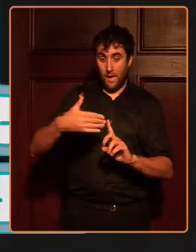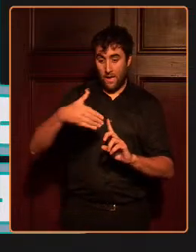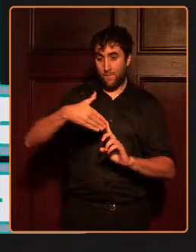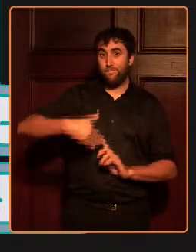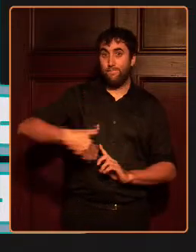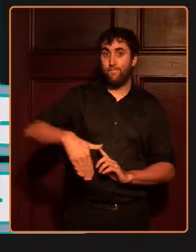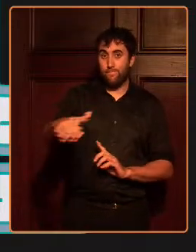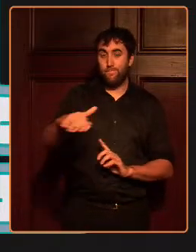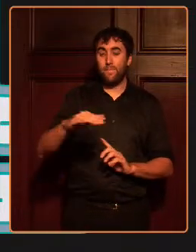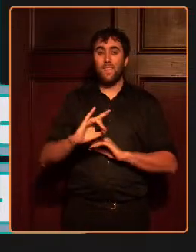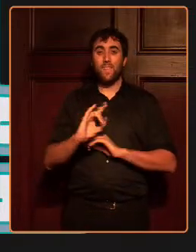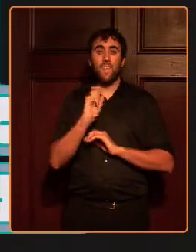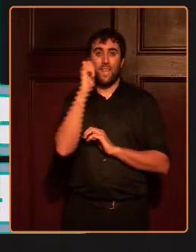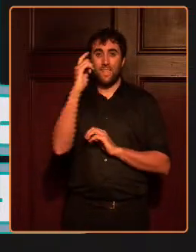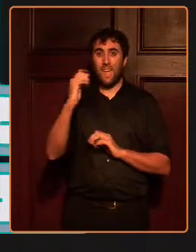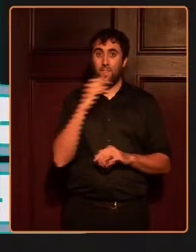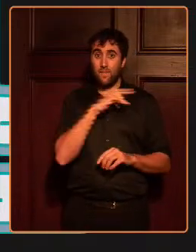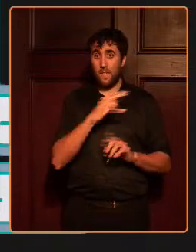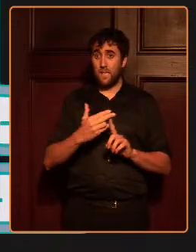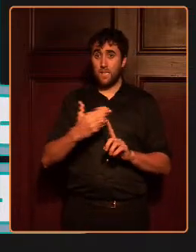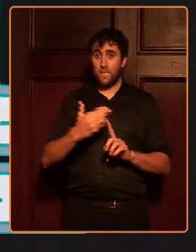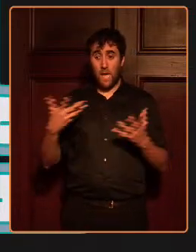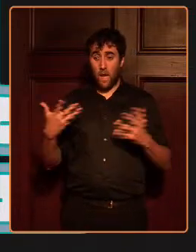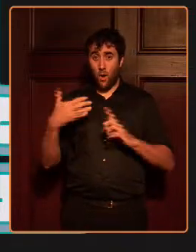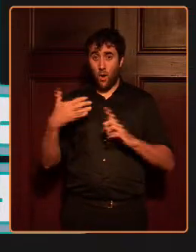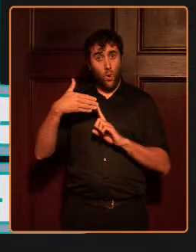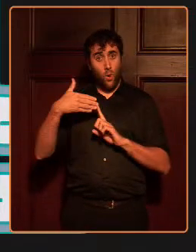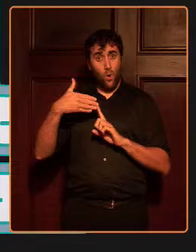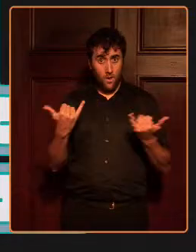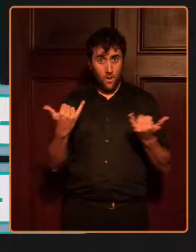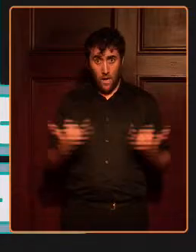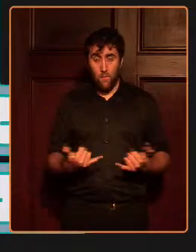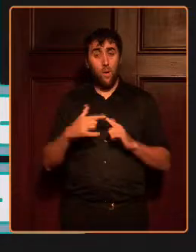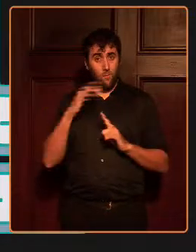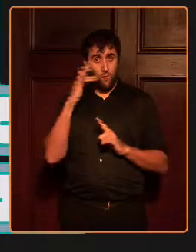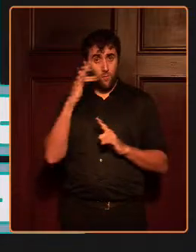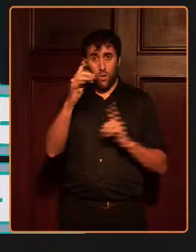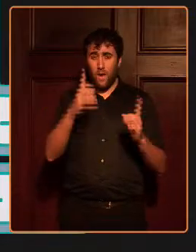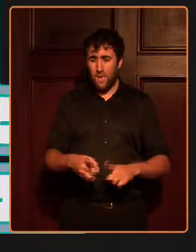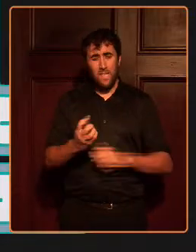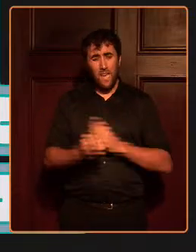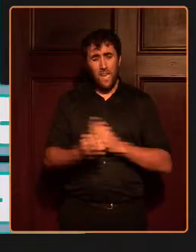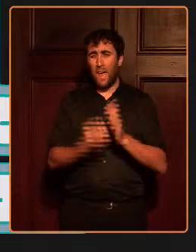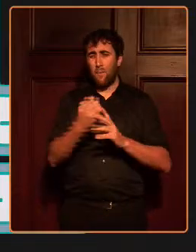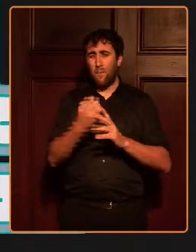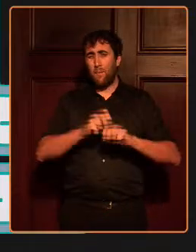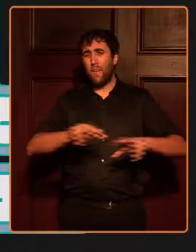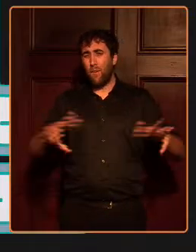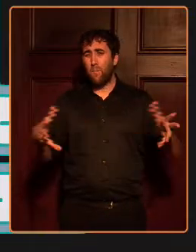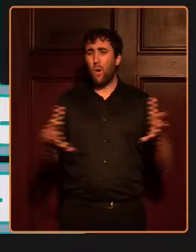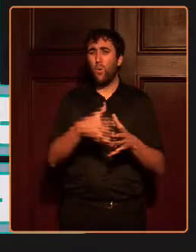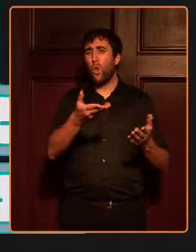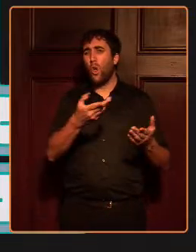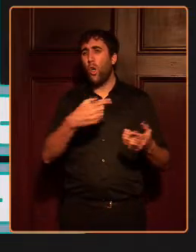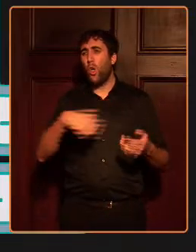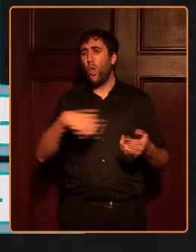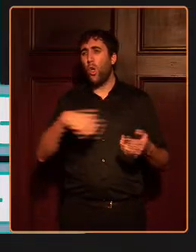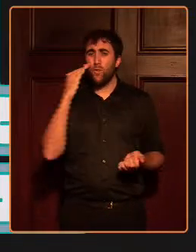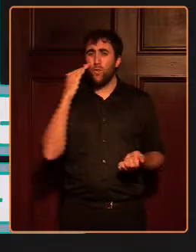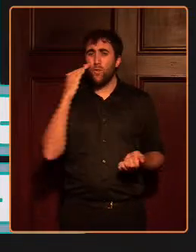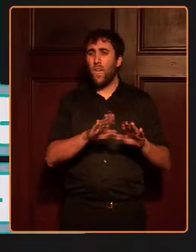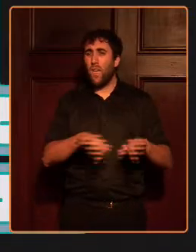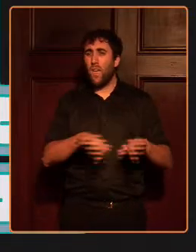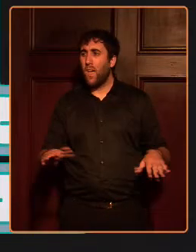es presente y es futuro y se preparó con inclusión digital, con plataformas, con docentes y estudiantes participando, con comunidades